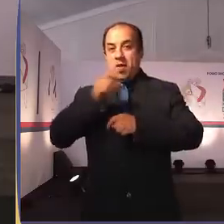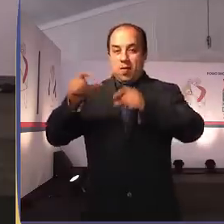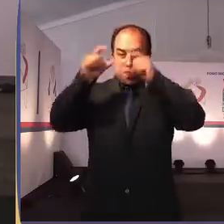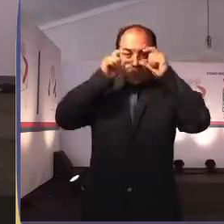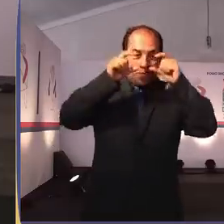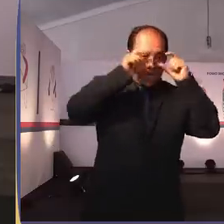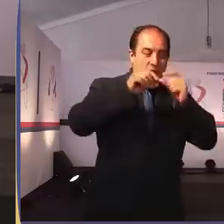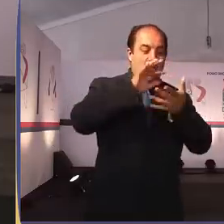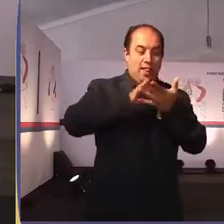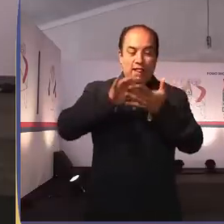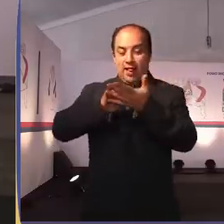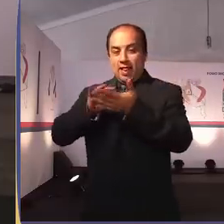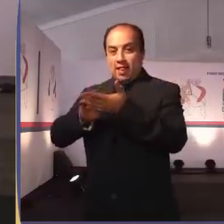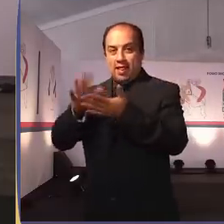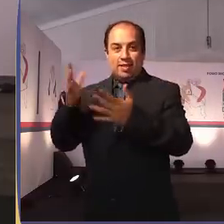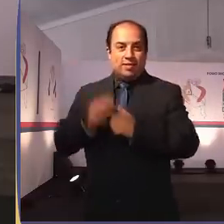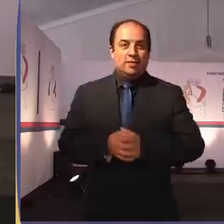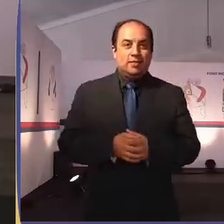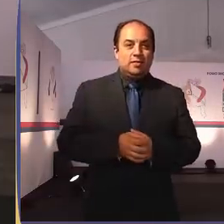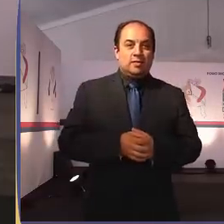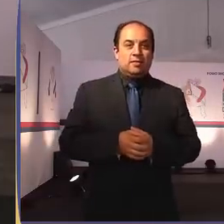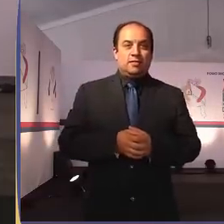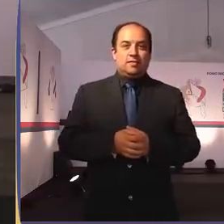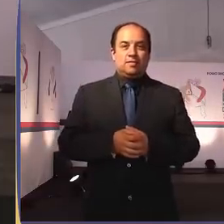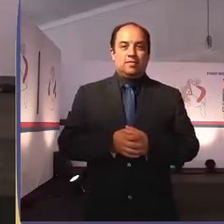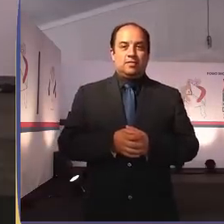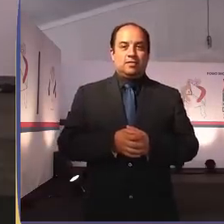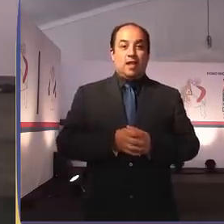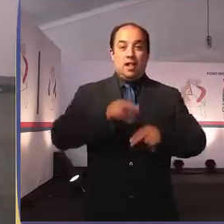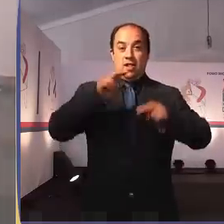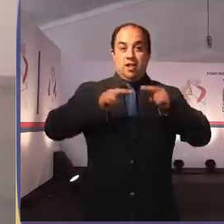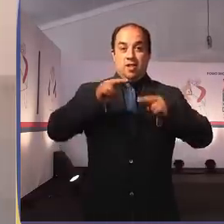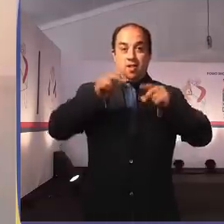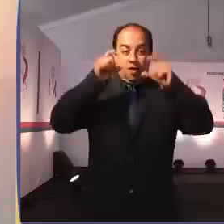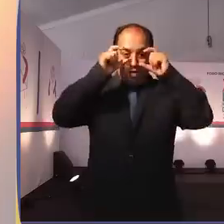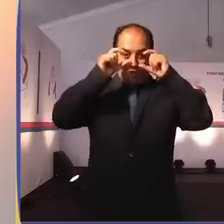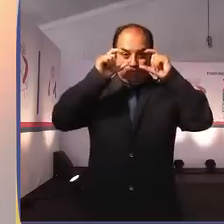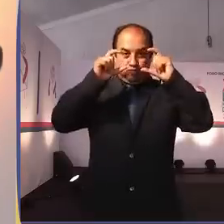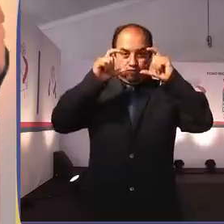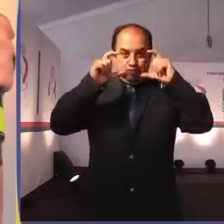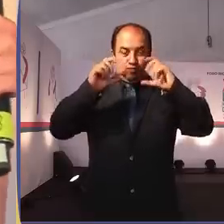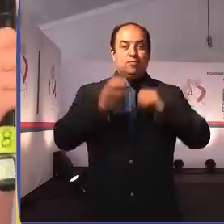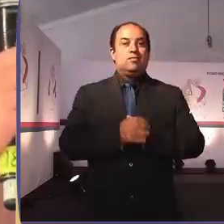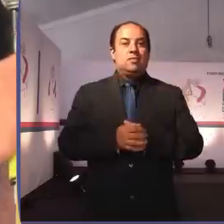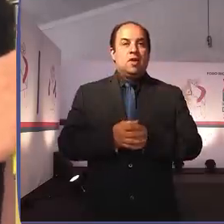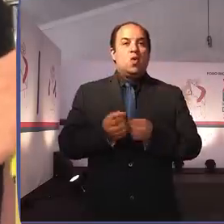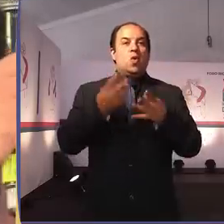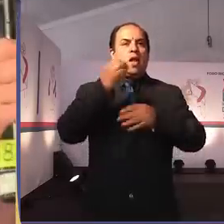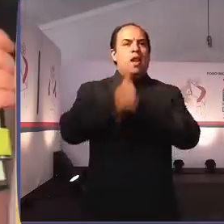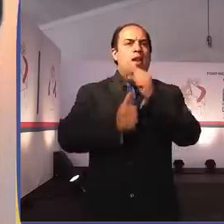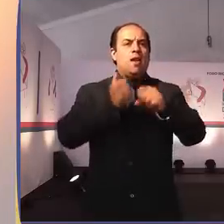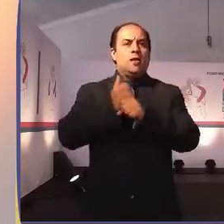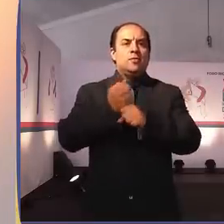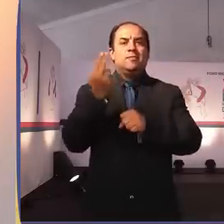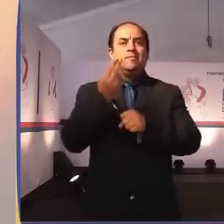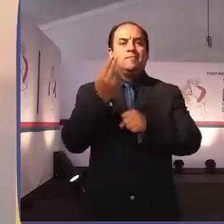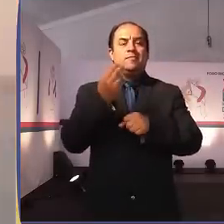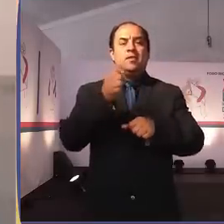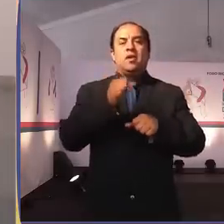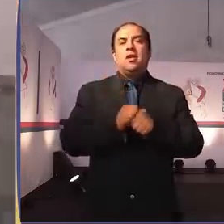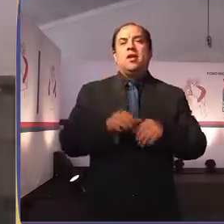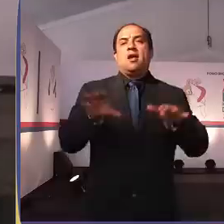sigo lee. Pero y va aumentando la graduación, ¿no? Pero cada cuántas veces al año te tienes que sacar